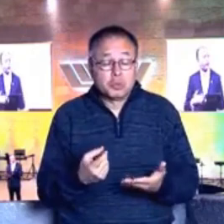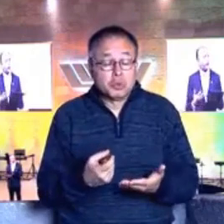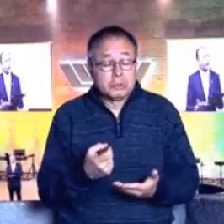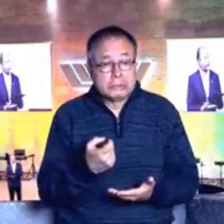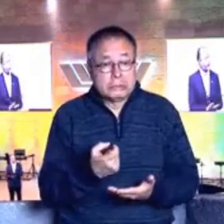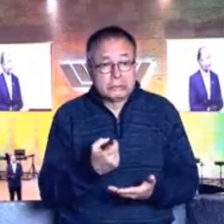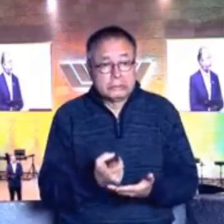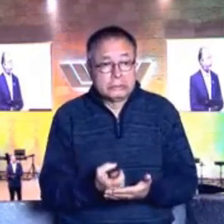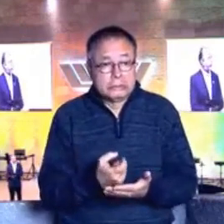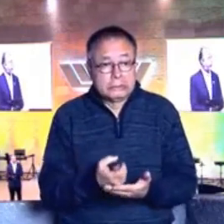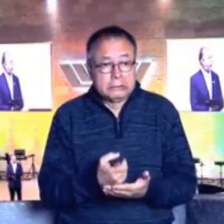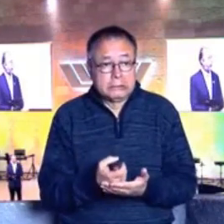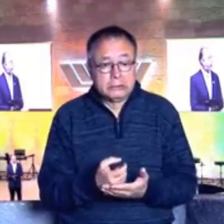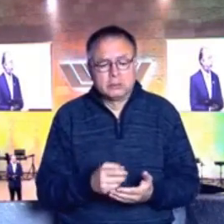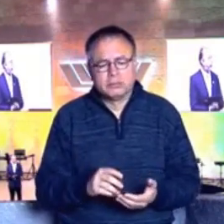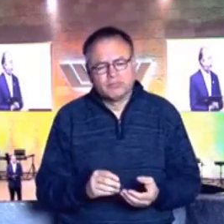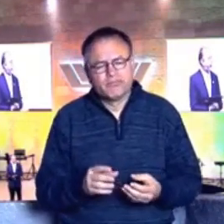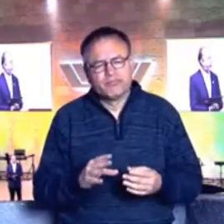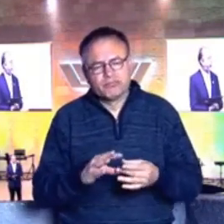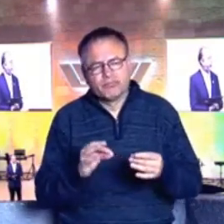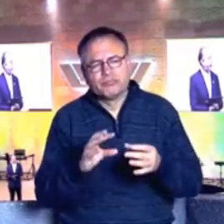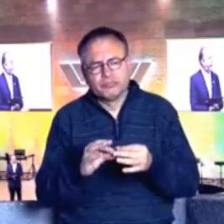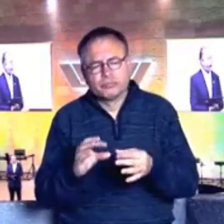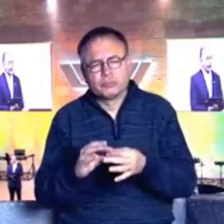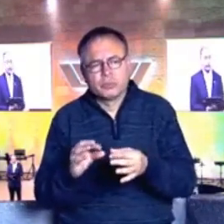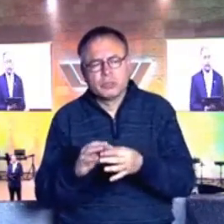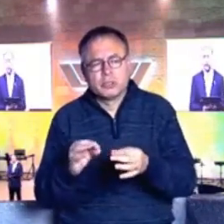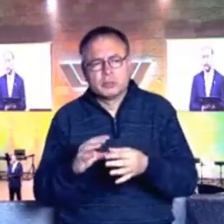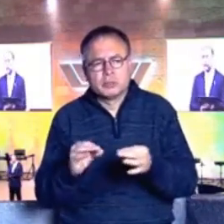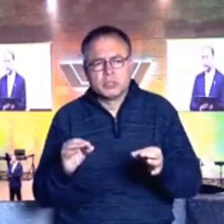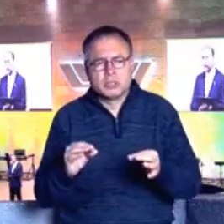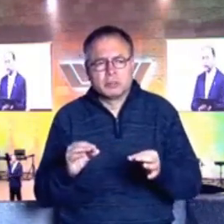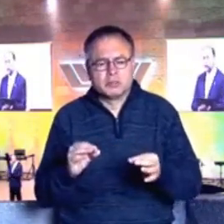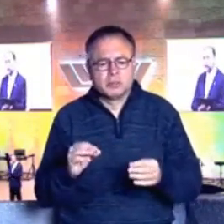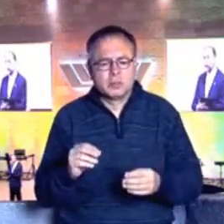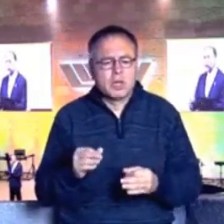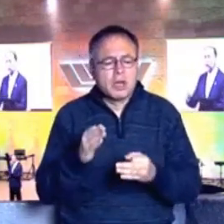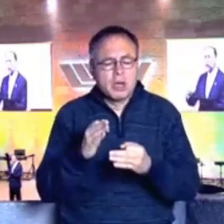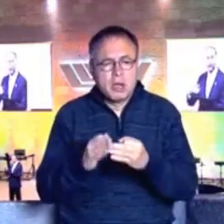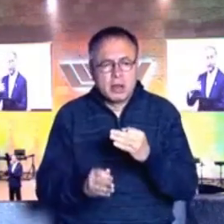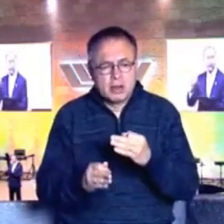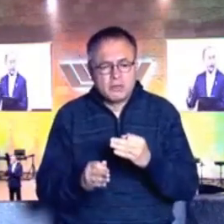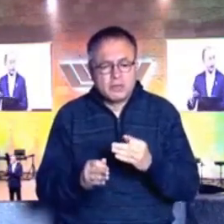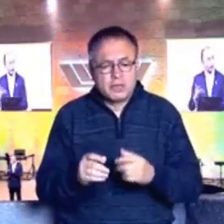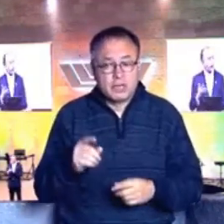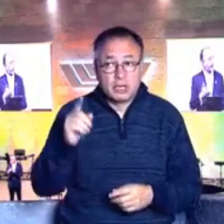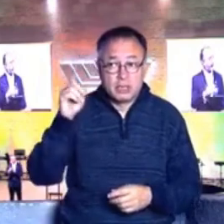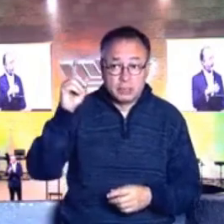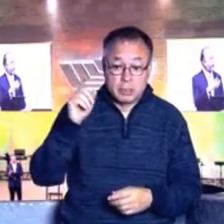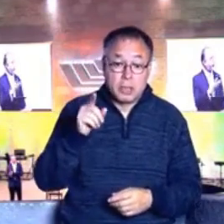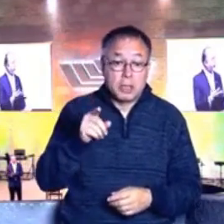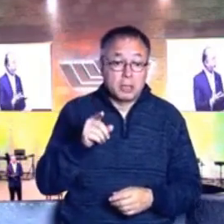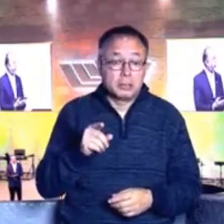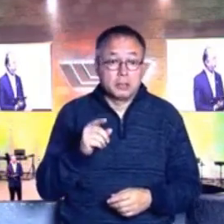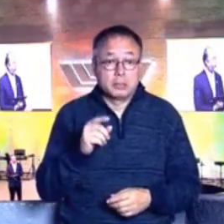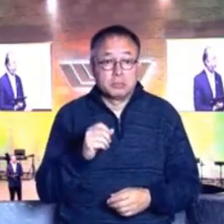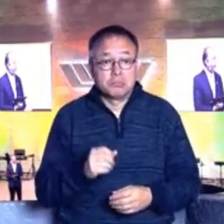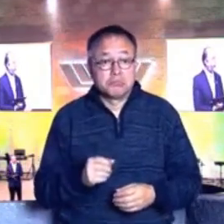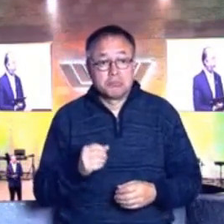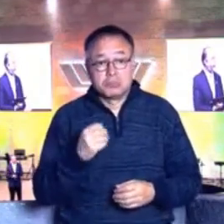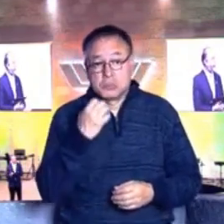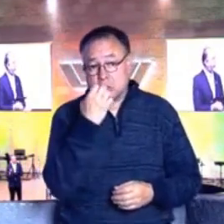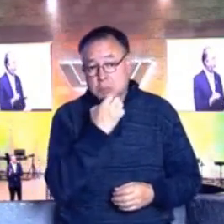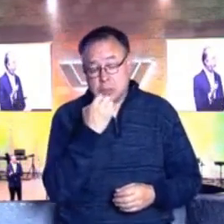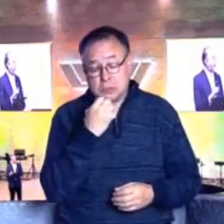era un dólar al final sin que ella pusiera un peso con su humilde salario como una persona de intendencia